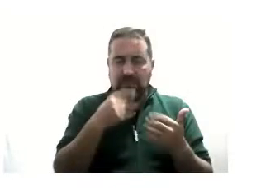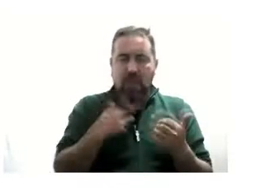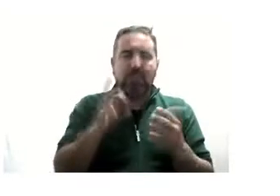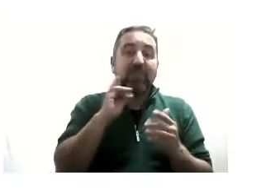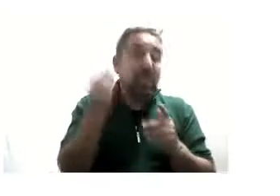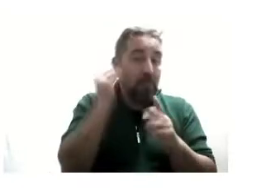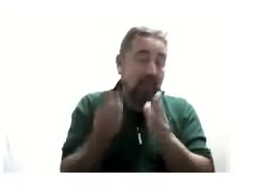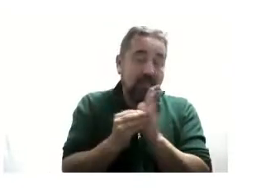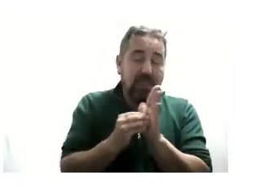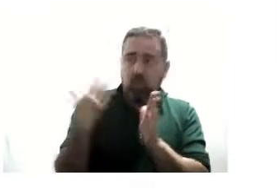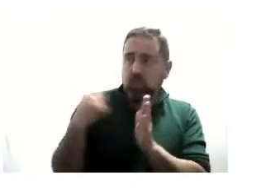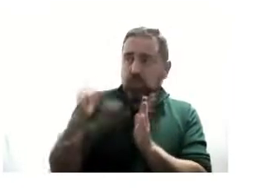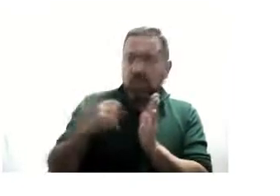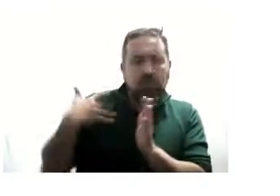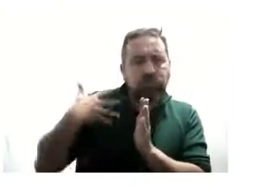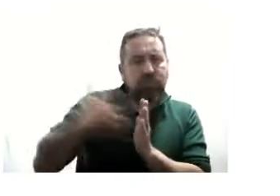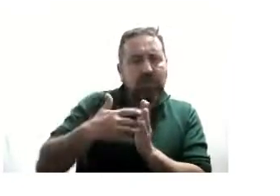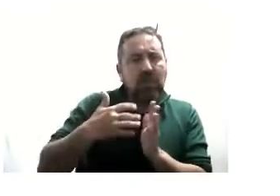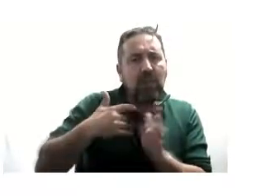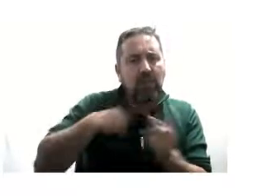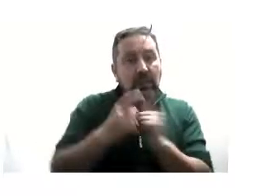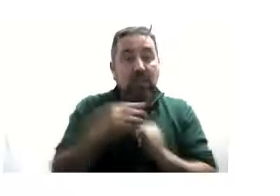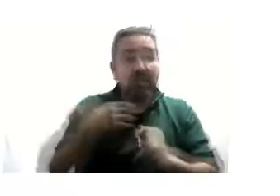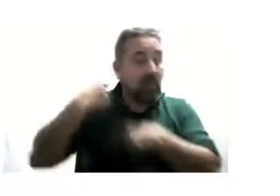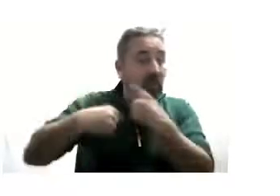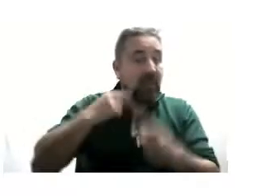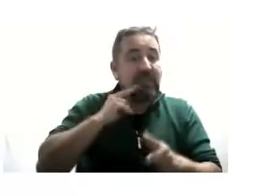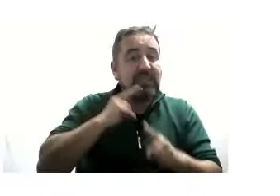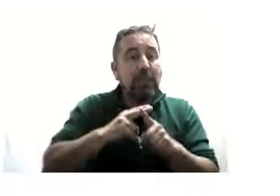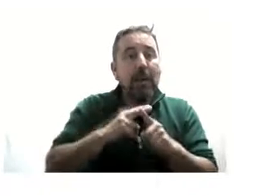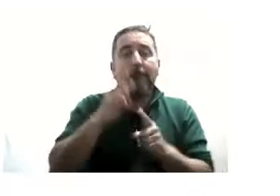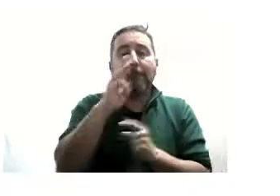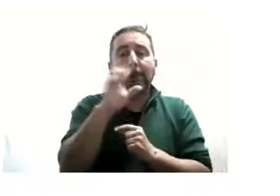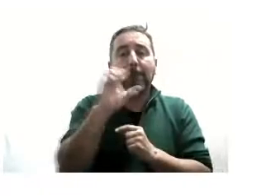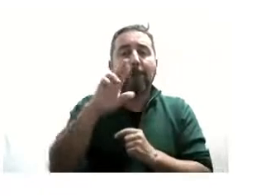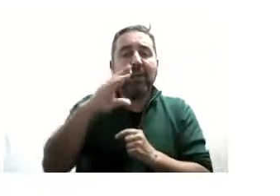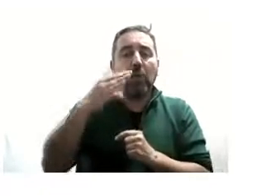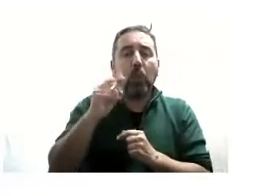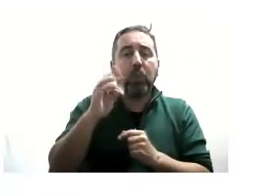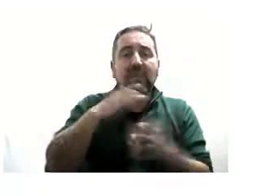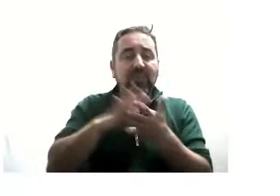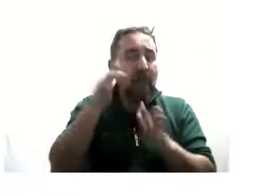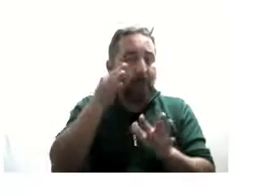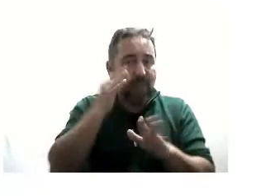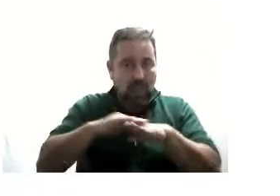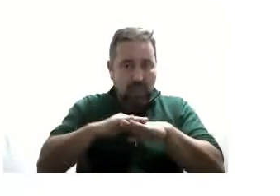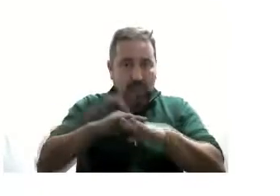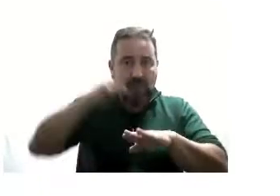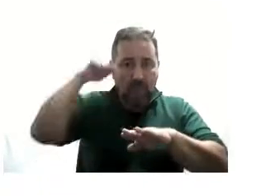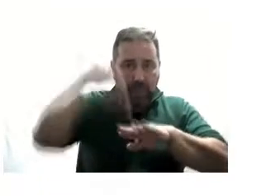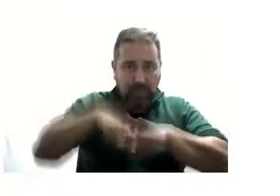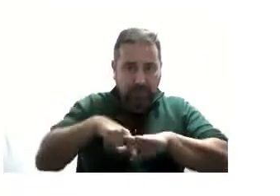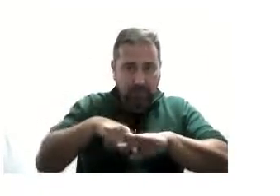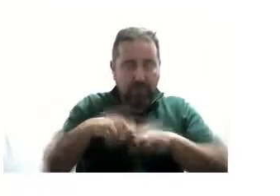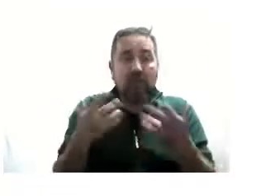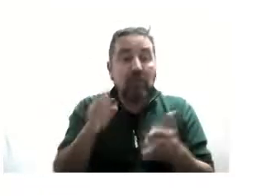implantes en los últimos años? Pues tradicionalmente eran lo que llamamos percutáneos. Percutáneos significa que atraviesan la piel. Y aquí vemos esta imagen